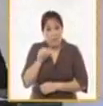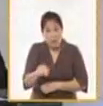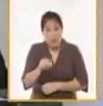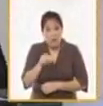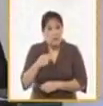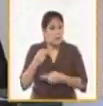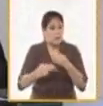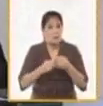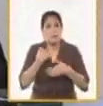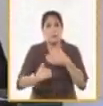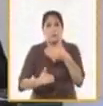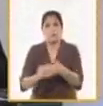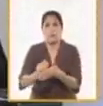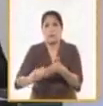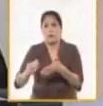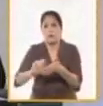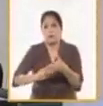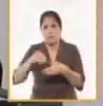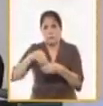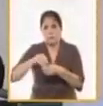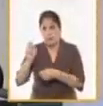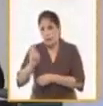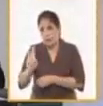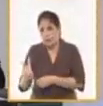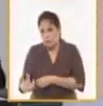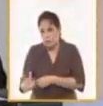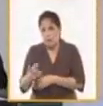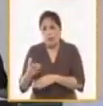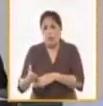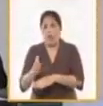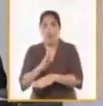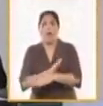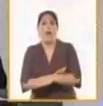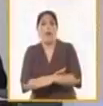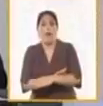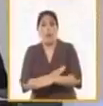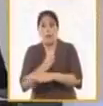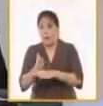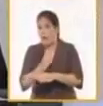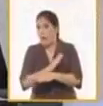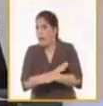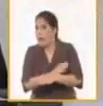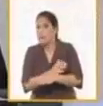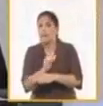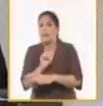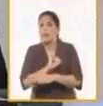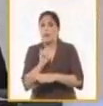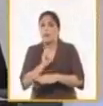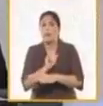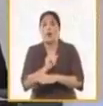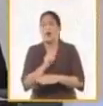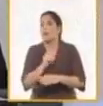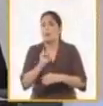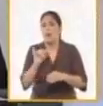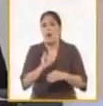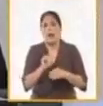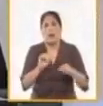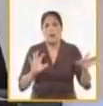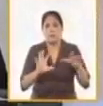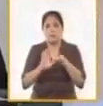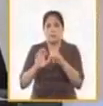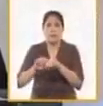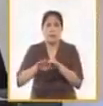realizado un proceso eleccionario en Venezuela ha sido antecedido por un enorme barraje, yo lo digo sin ningún temor,